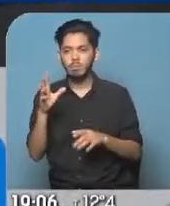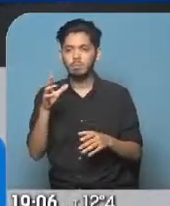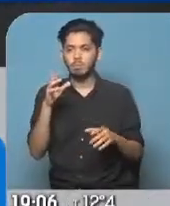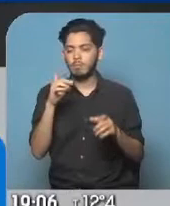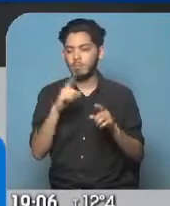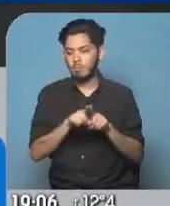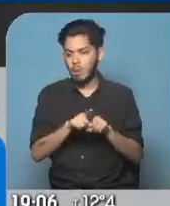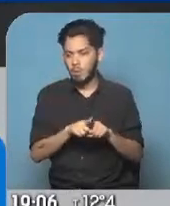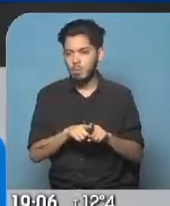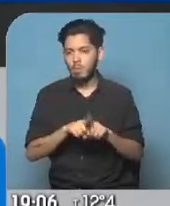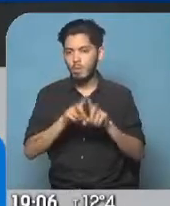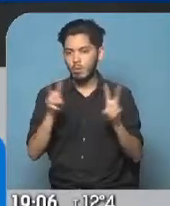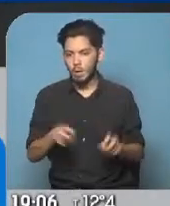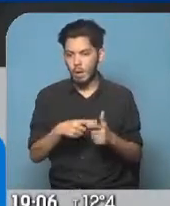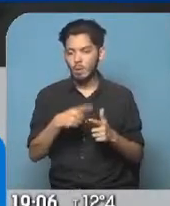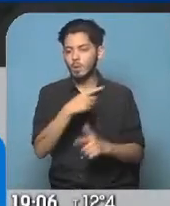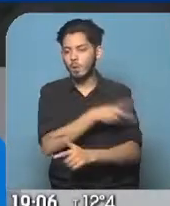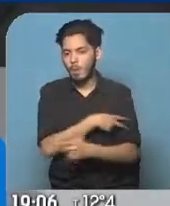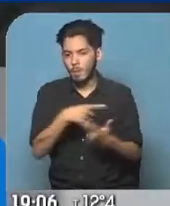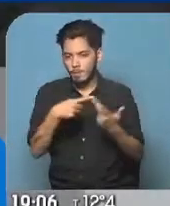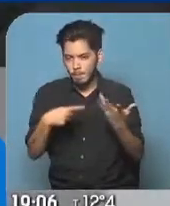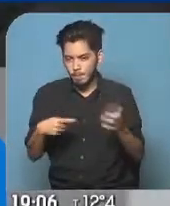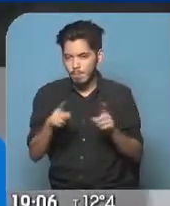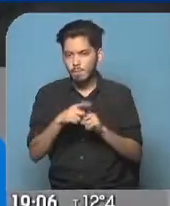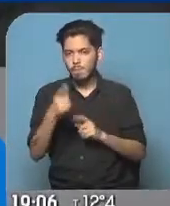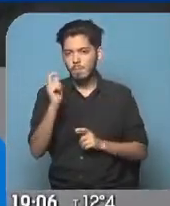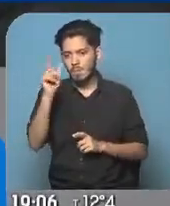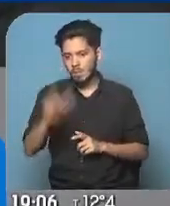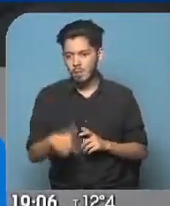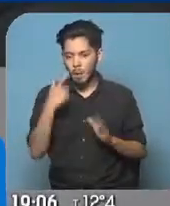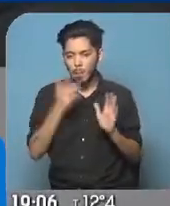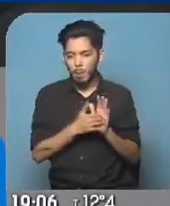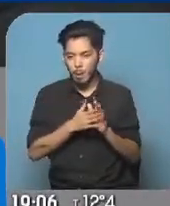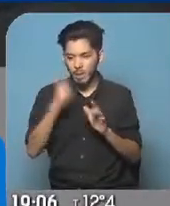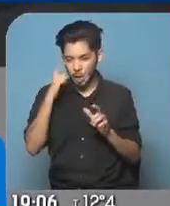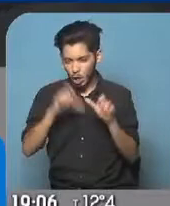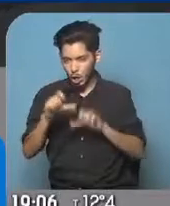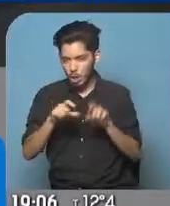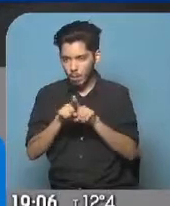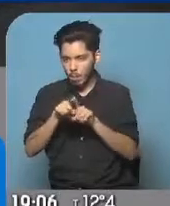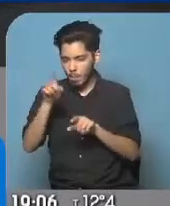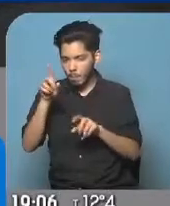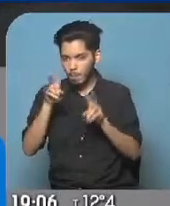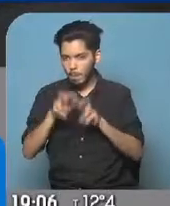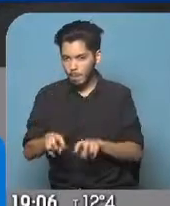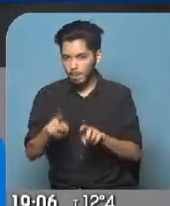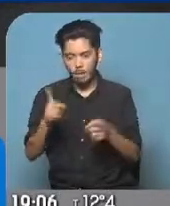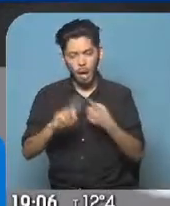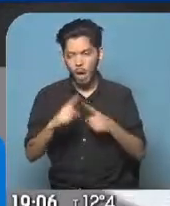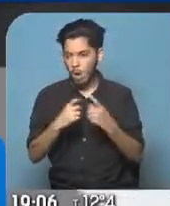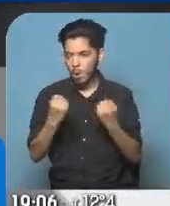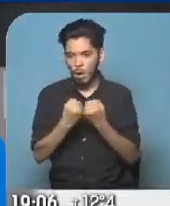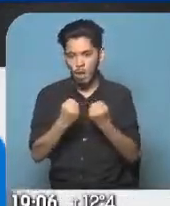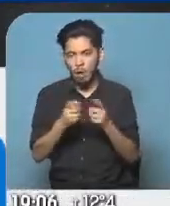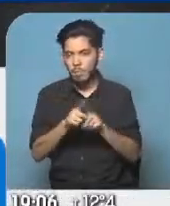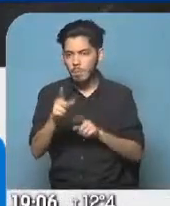posgrados y demás que fue quien le hizo la pericia estoy totalmente acuerdo con lo que estaba pasando de acuerdo